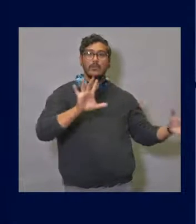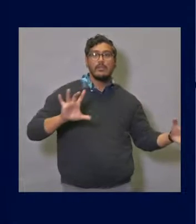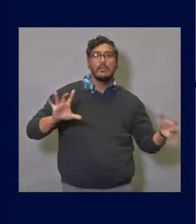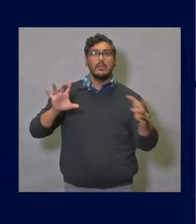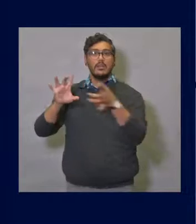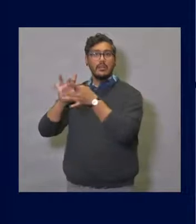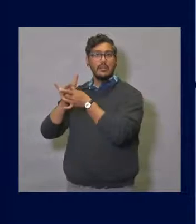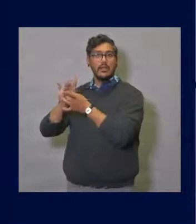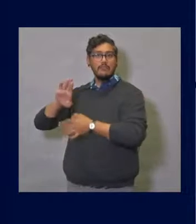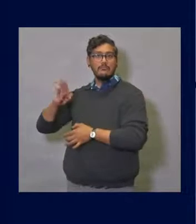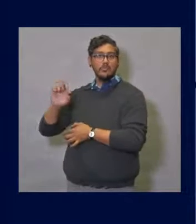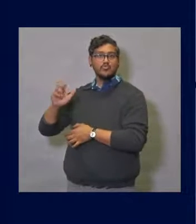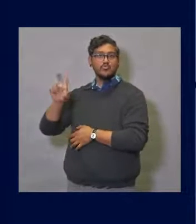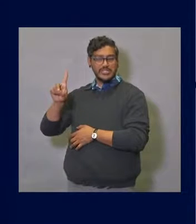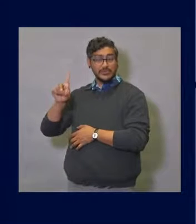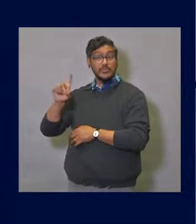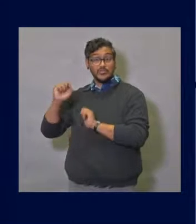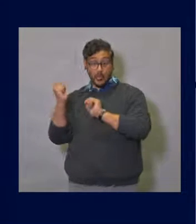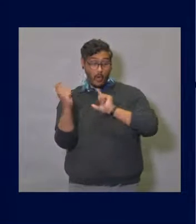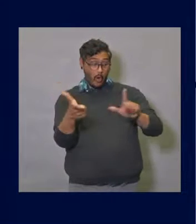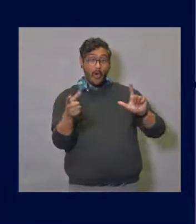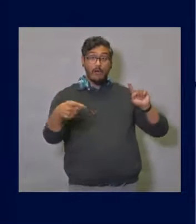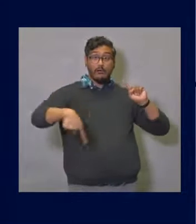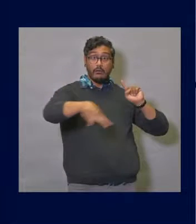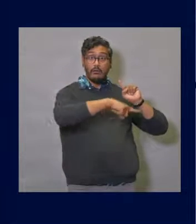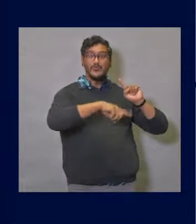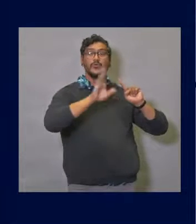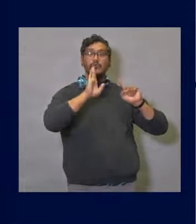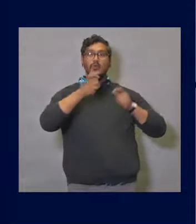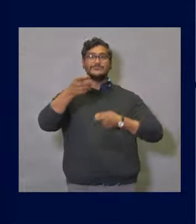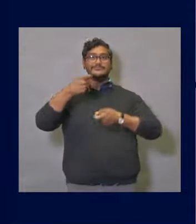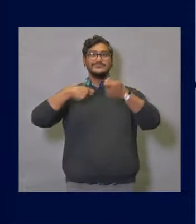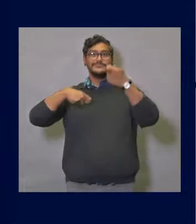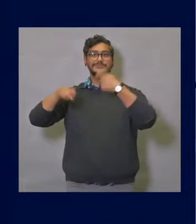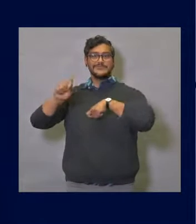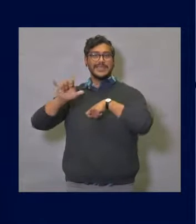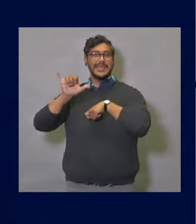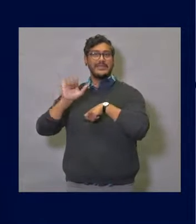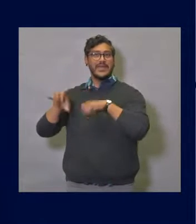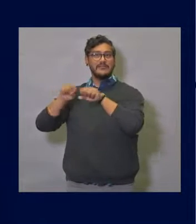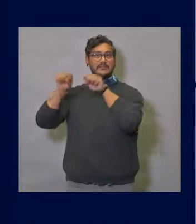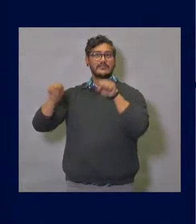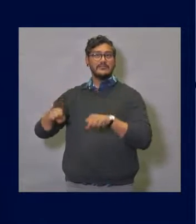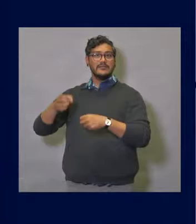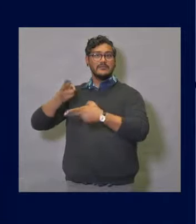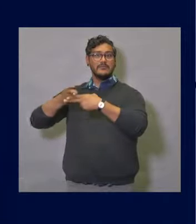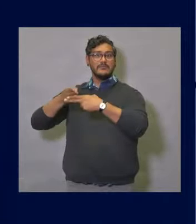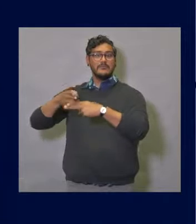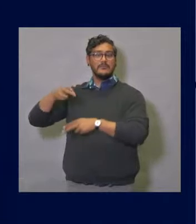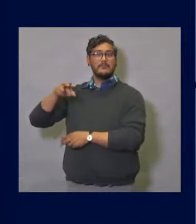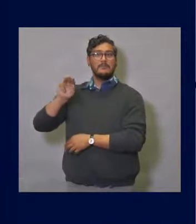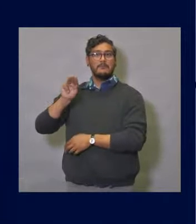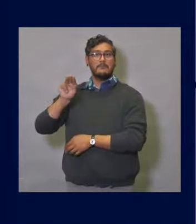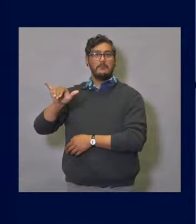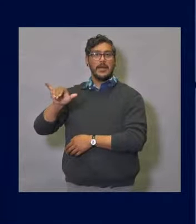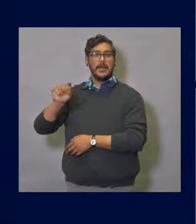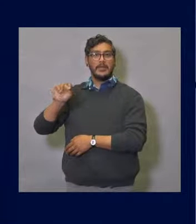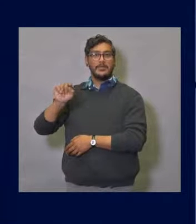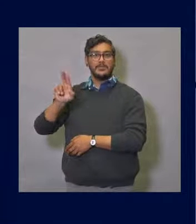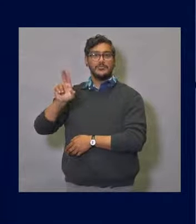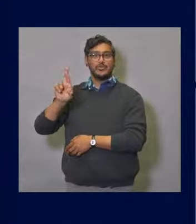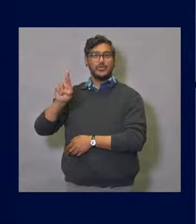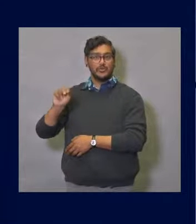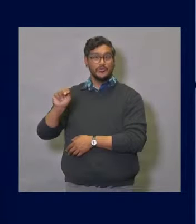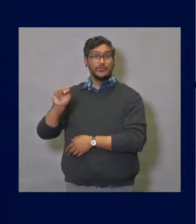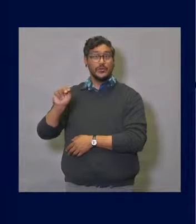su eventual transición a la plataforma MyChurn del estado. Esta transición solo ocurrirá una vez que el